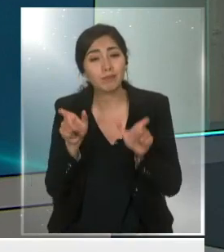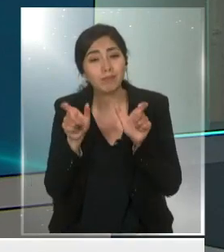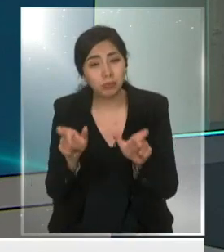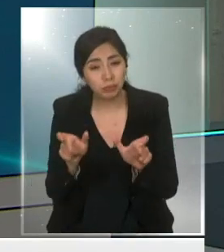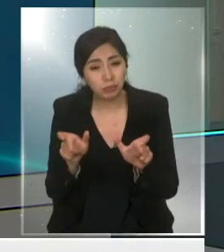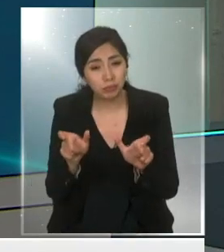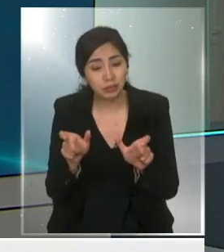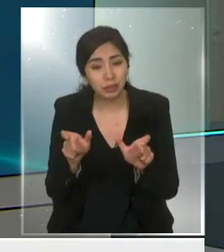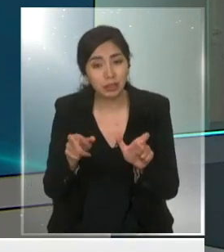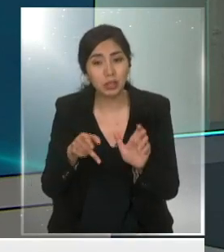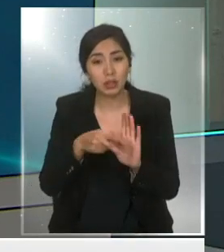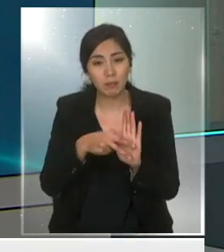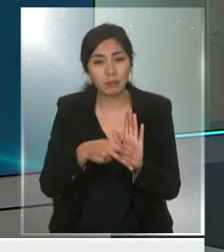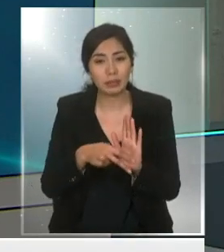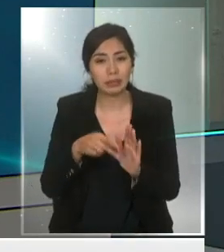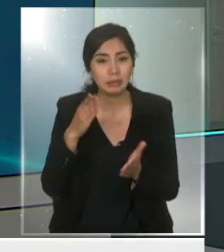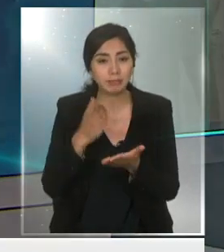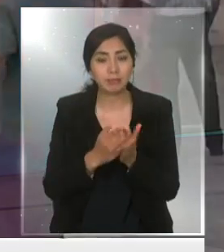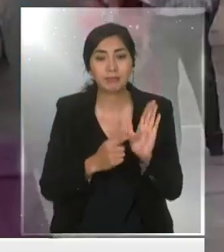drásticas. Soledad Agüero tiene la nota.